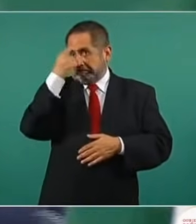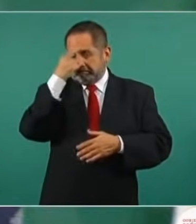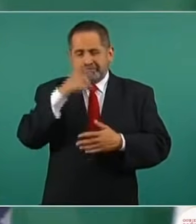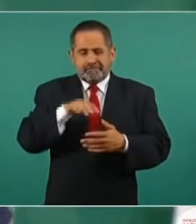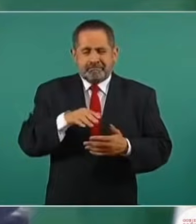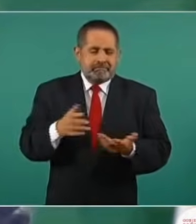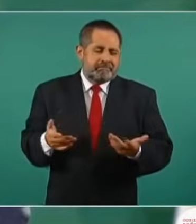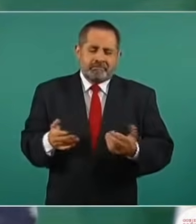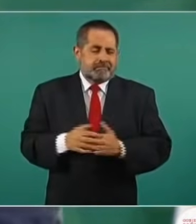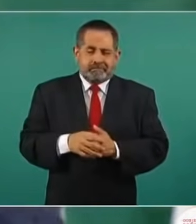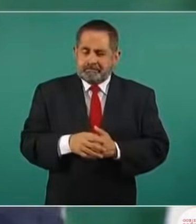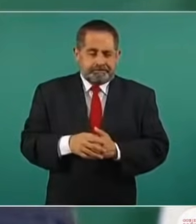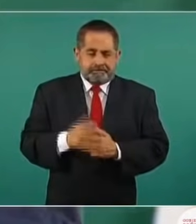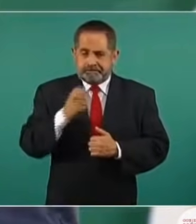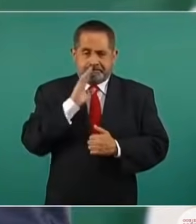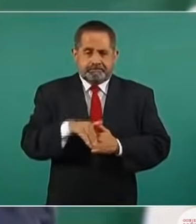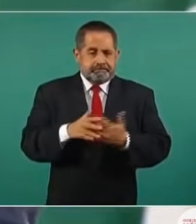y darle